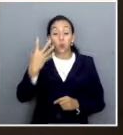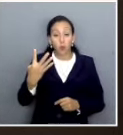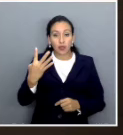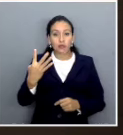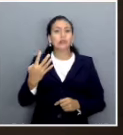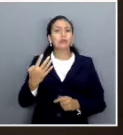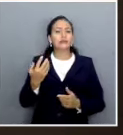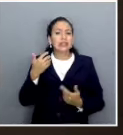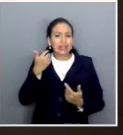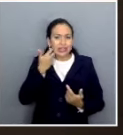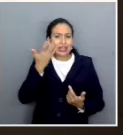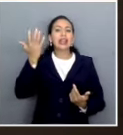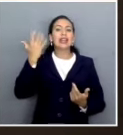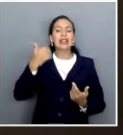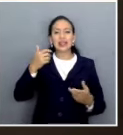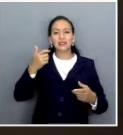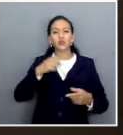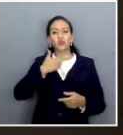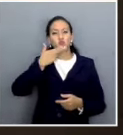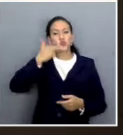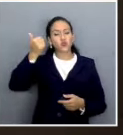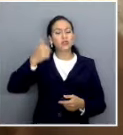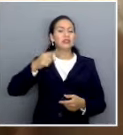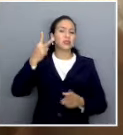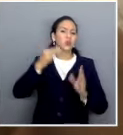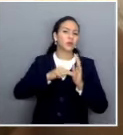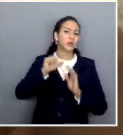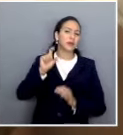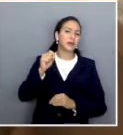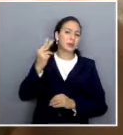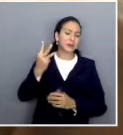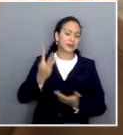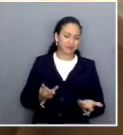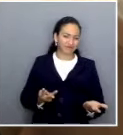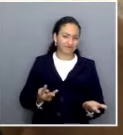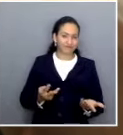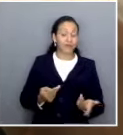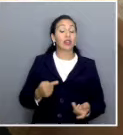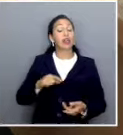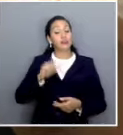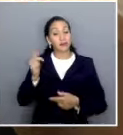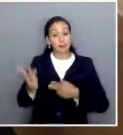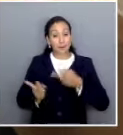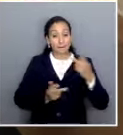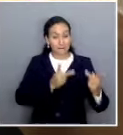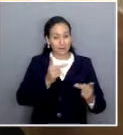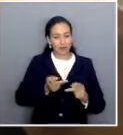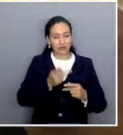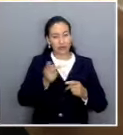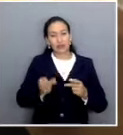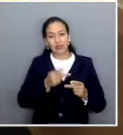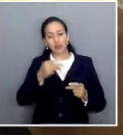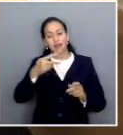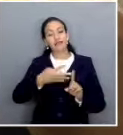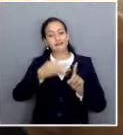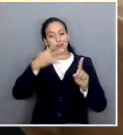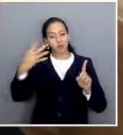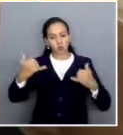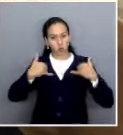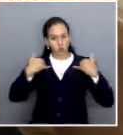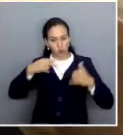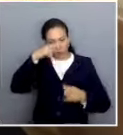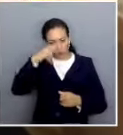durante 2023, de acuerdo con la encuesta sobre la salud mental de las juventudes LGBT+ en México,